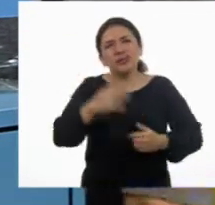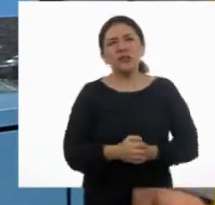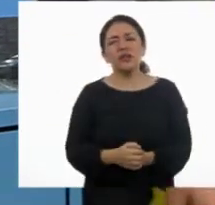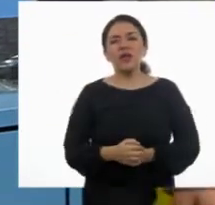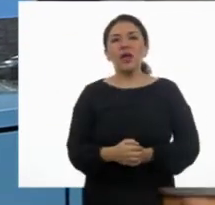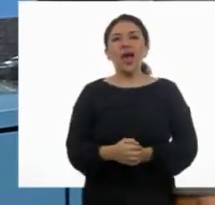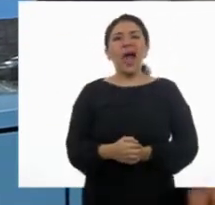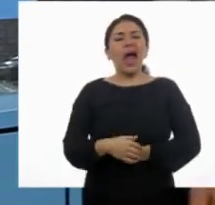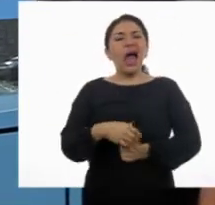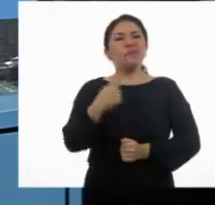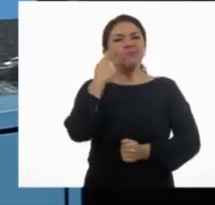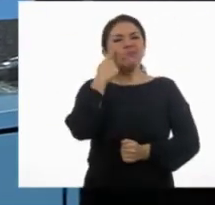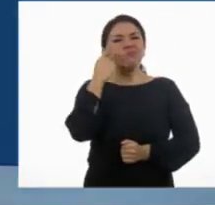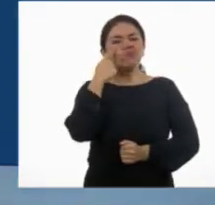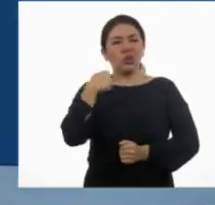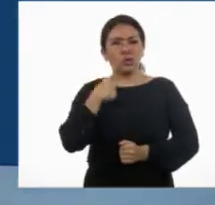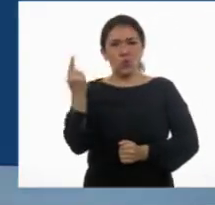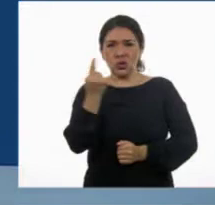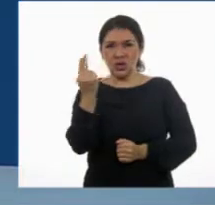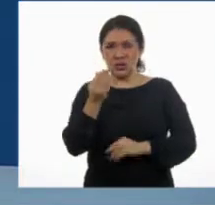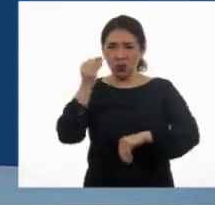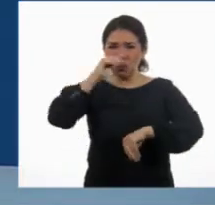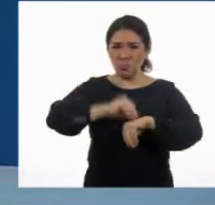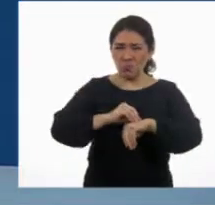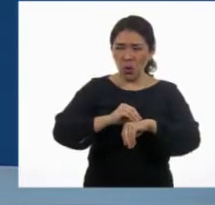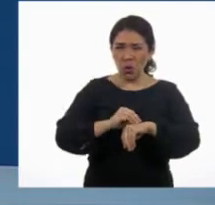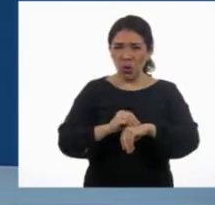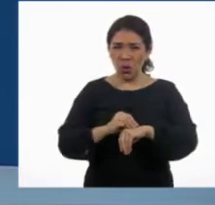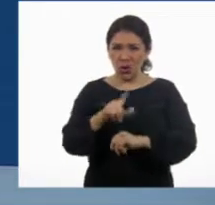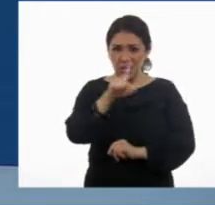necesitaría llenar una de